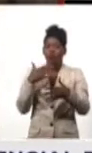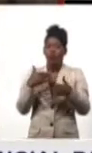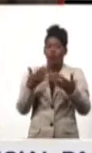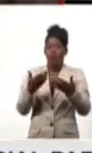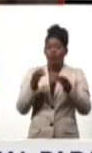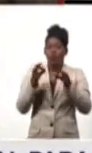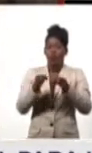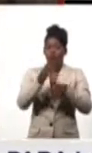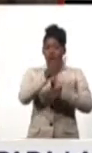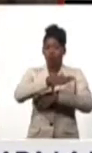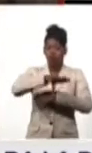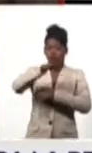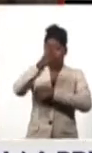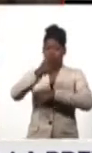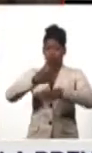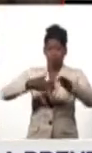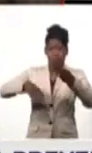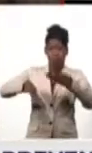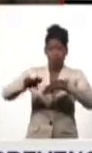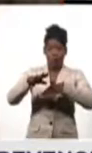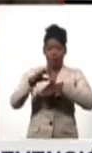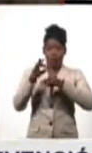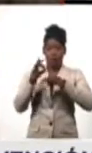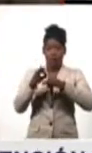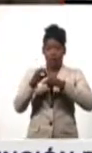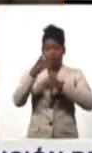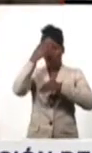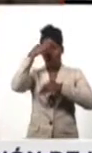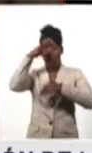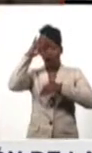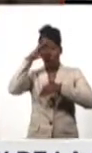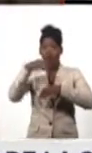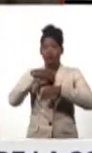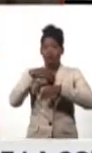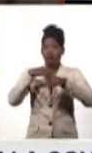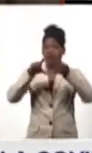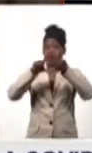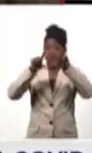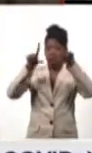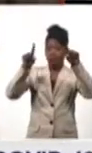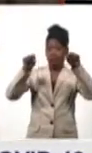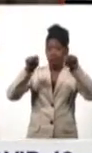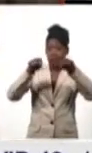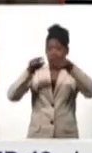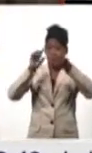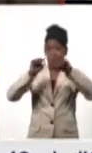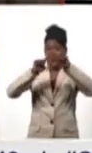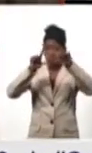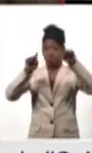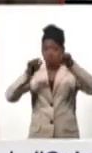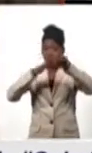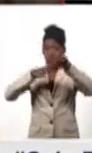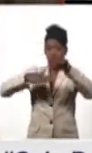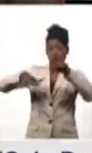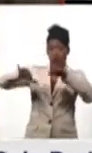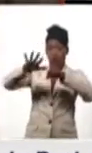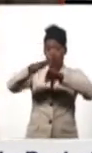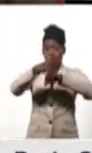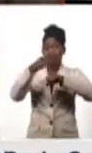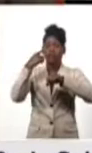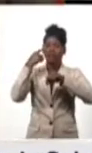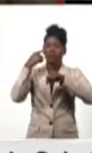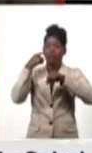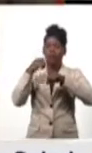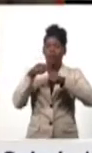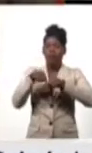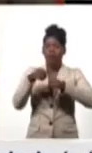mar. Nuestro país cuenta con un macroproyecto que avala estos resultados y de hecho está en un proceso de